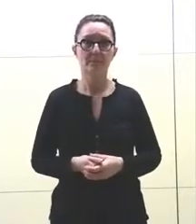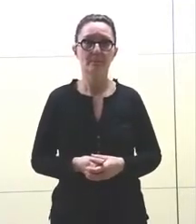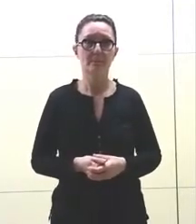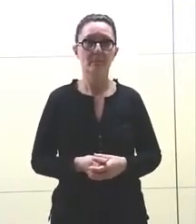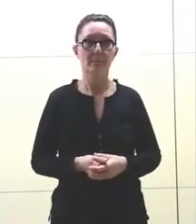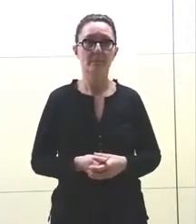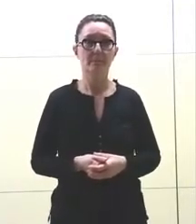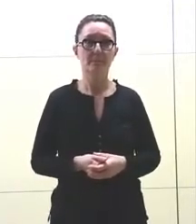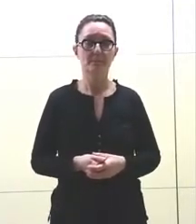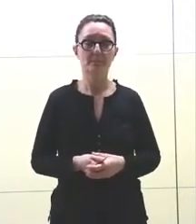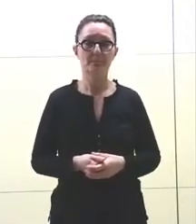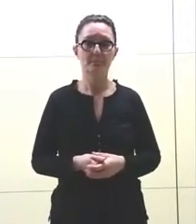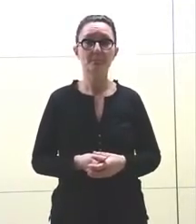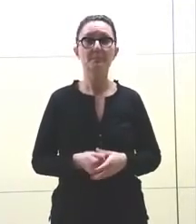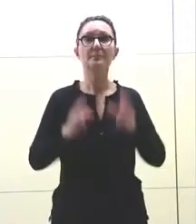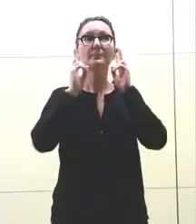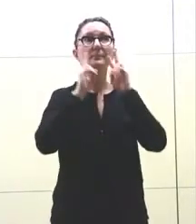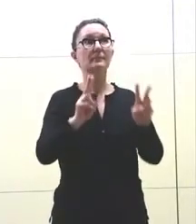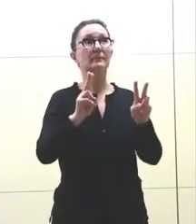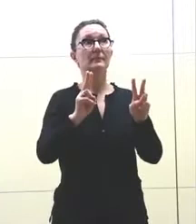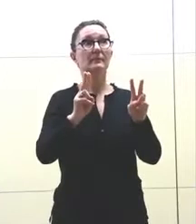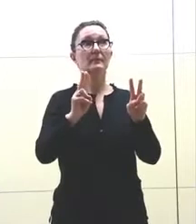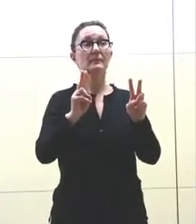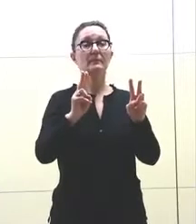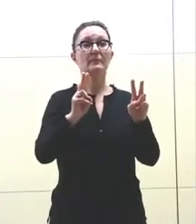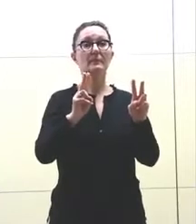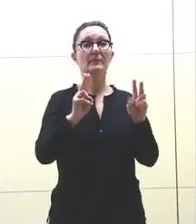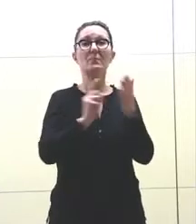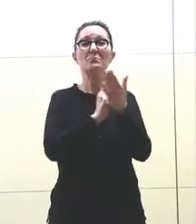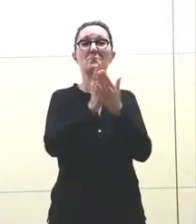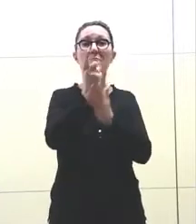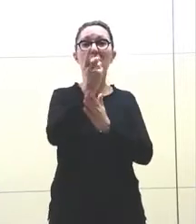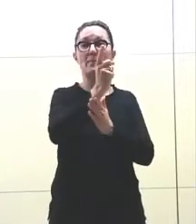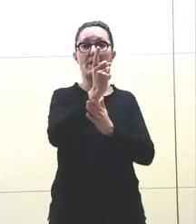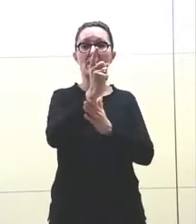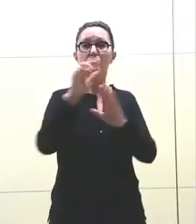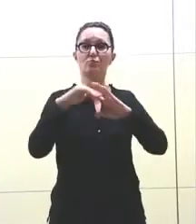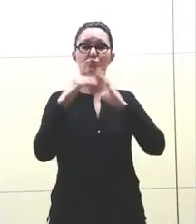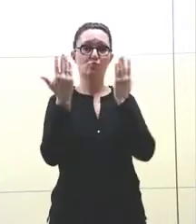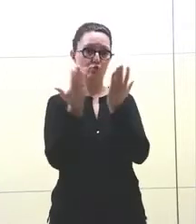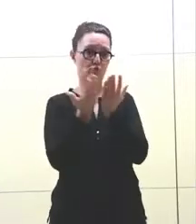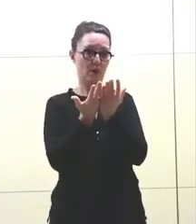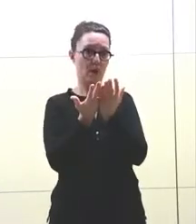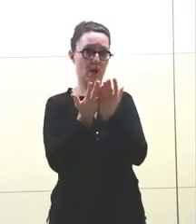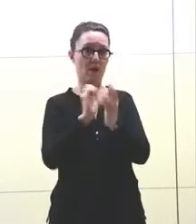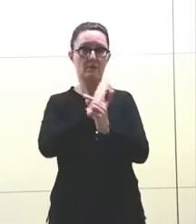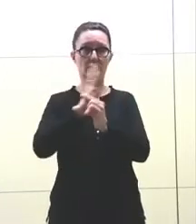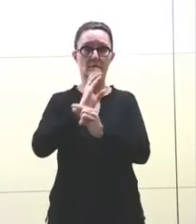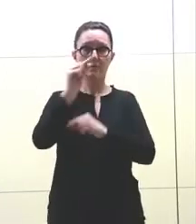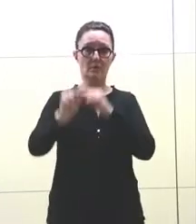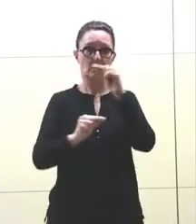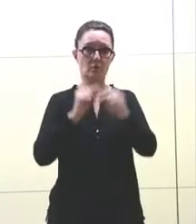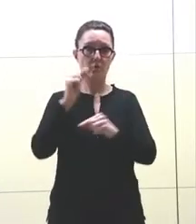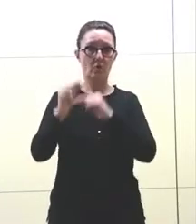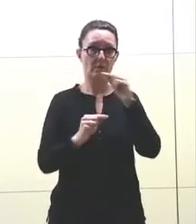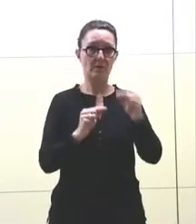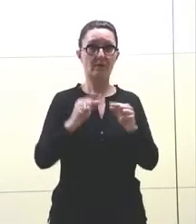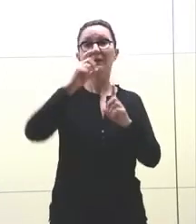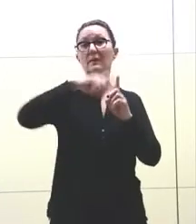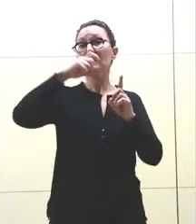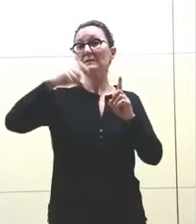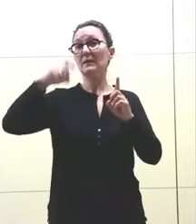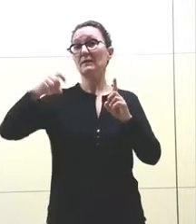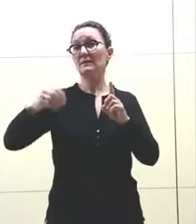Aquí vemos un mapa de la afectación mundial de la COVID-19 según unas estadísticas que